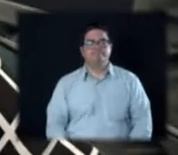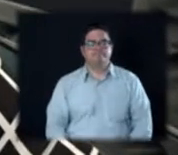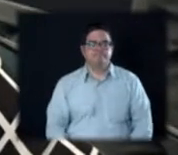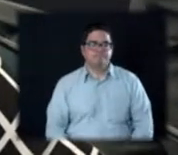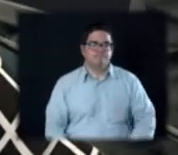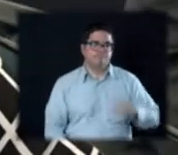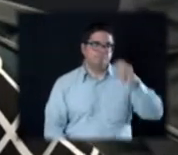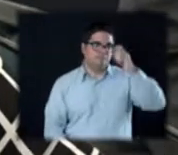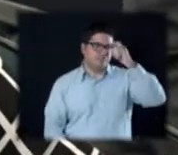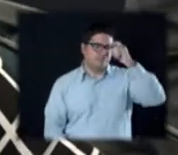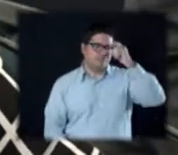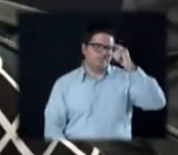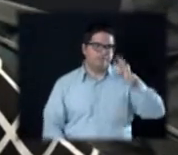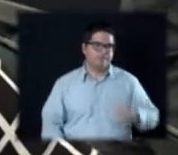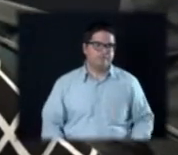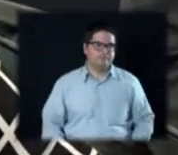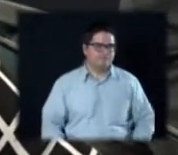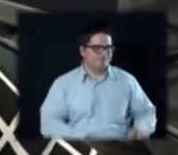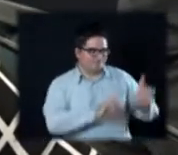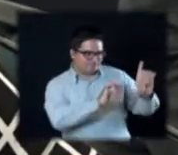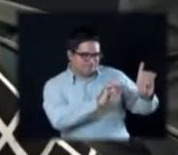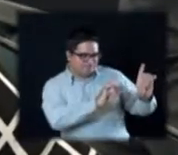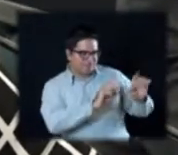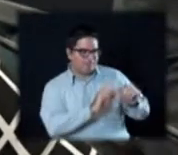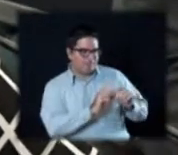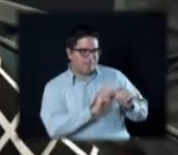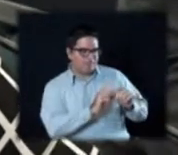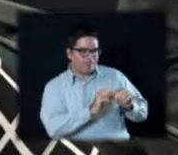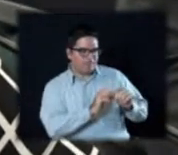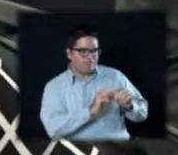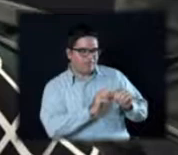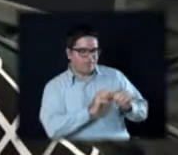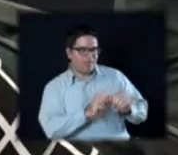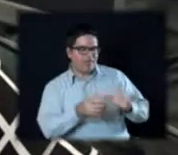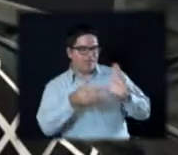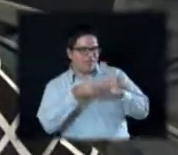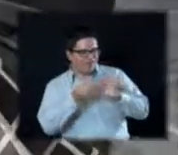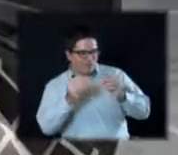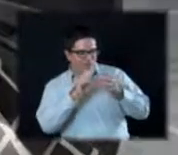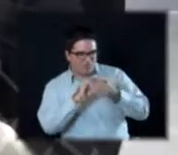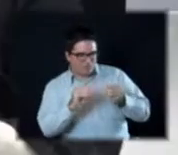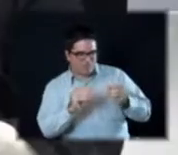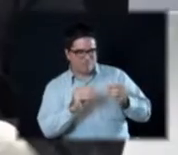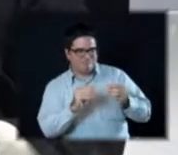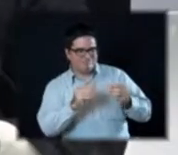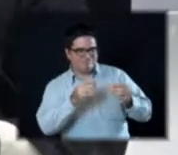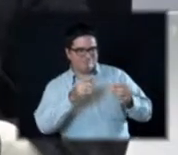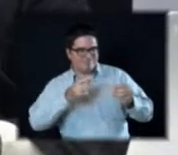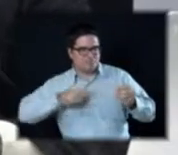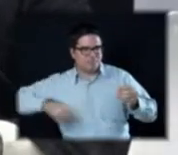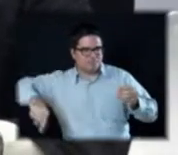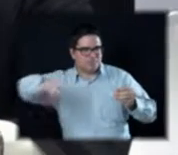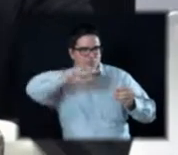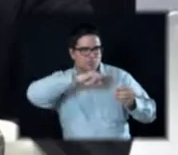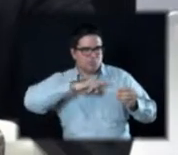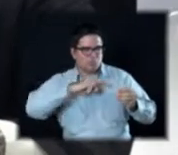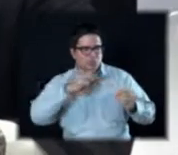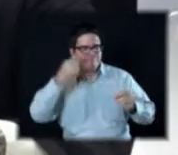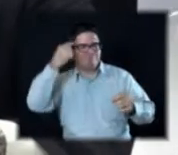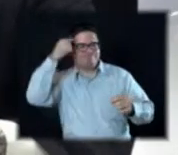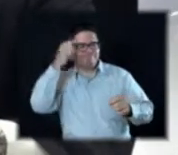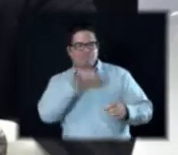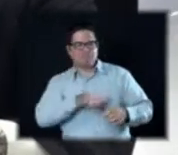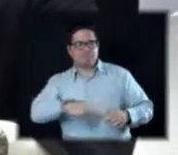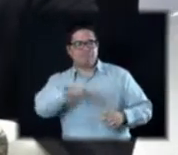pregunta, algo que se ha surgido y ha surgido una y otra vez, y estamos de acuerdo. Y una